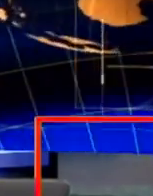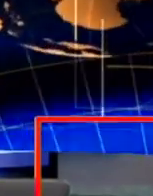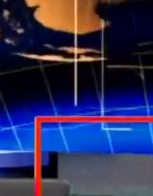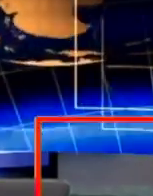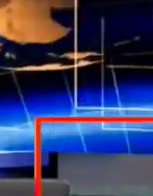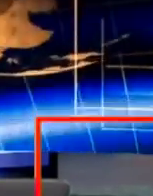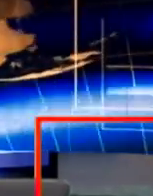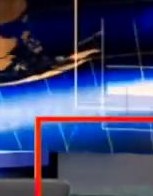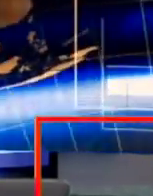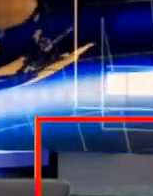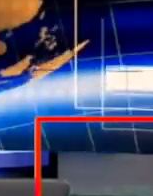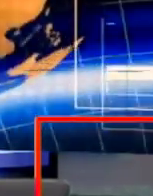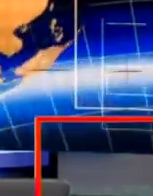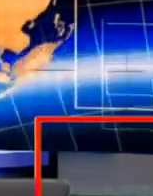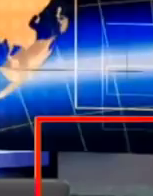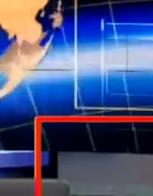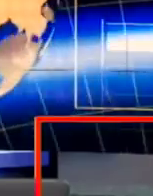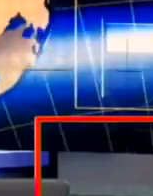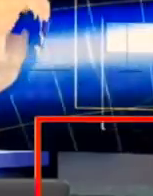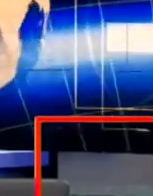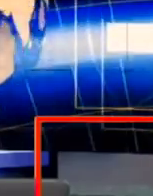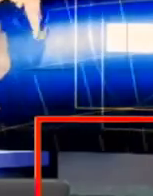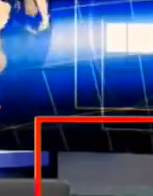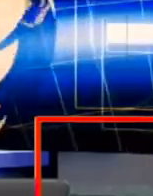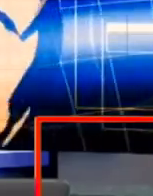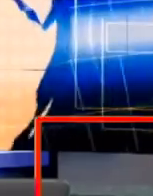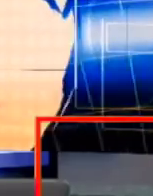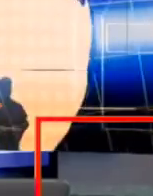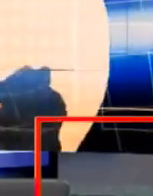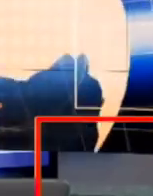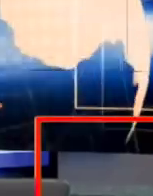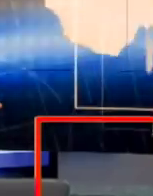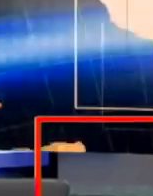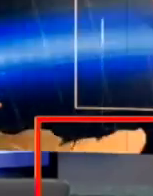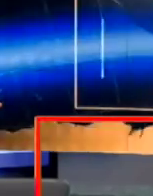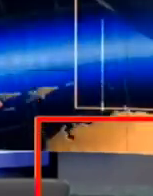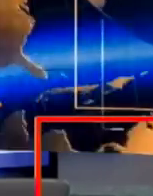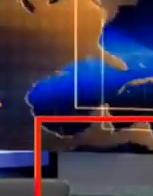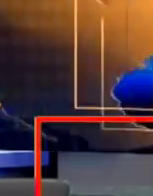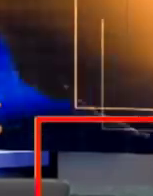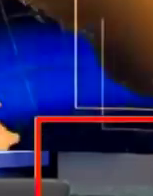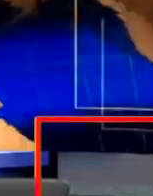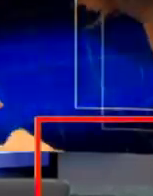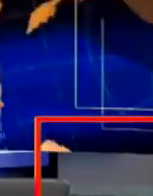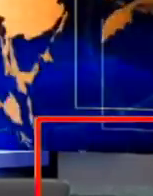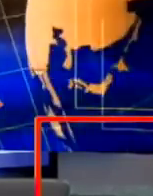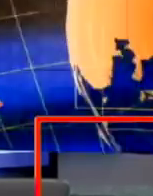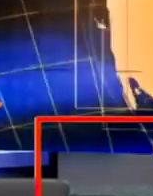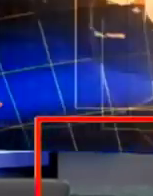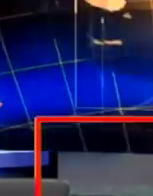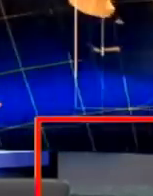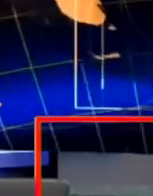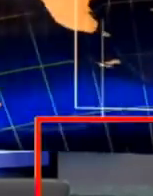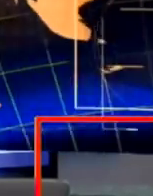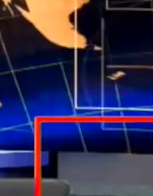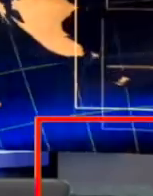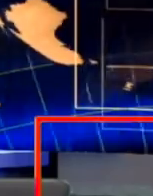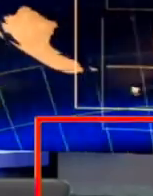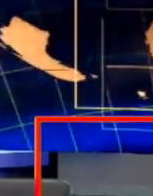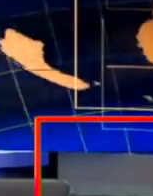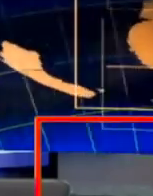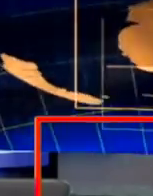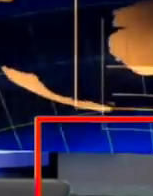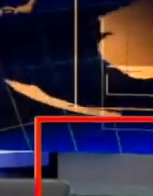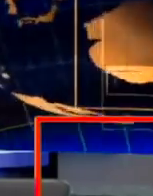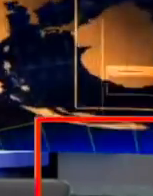precisamente rescatar, invertir y ayudar a las comunidades que habían sido olvidadas y pisoteadas, que no